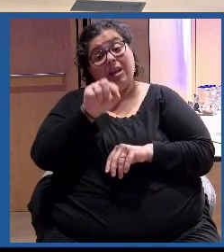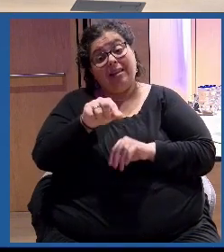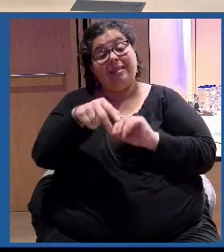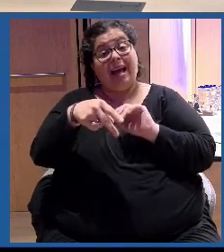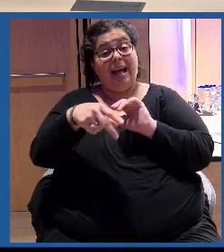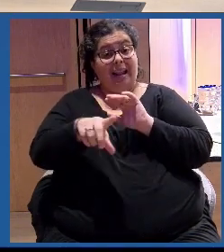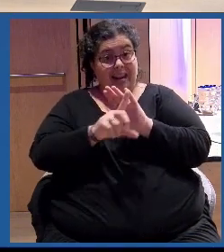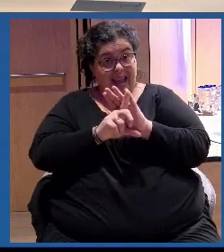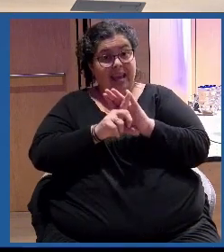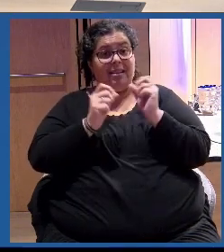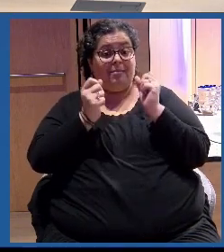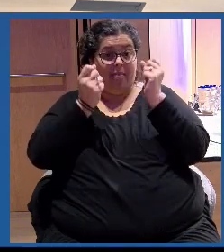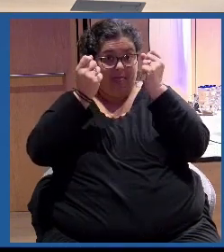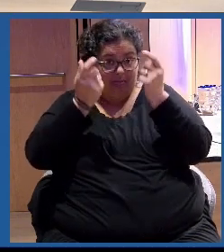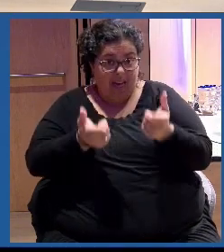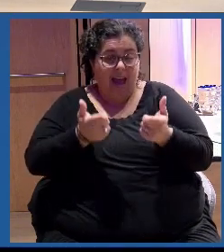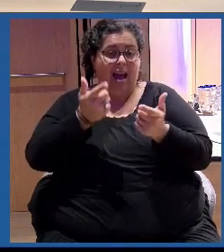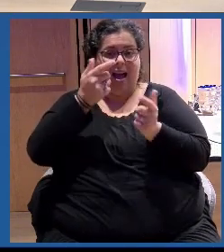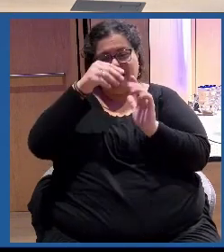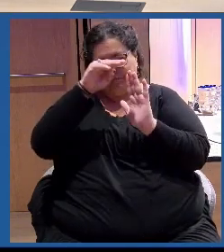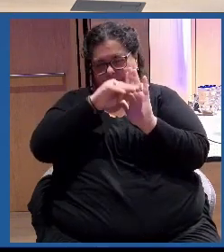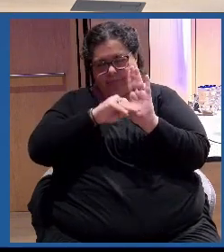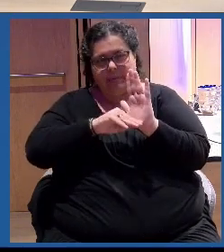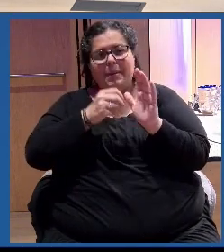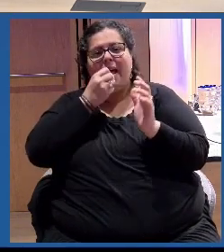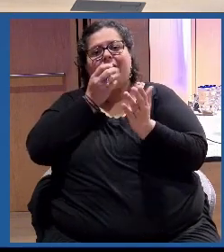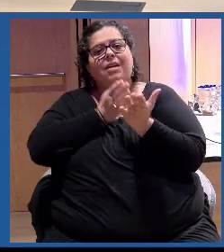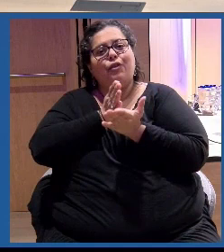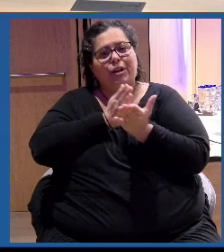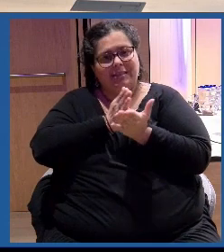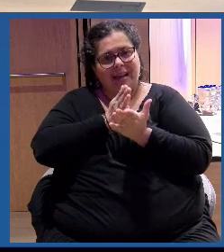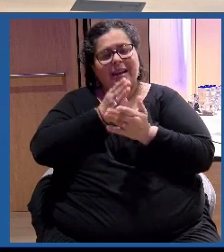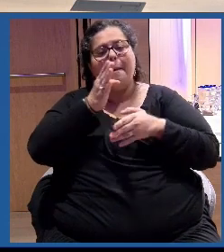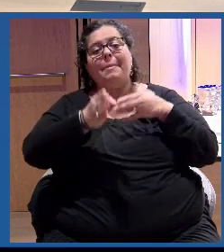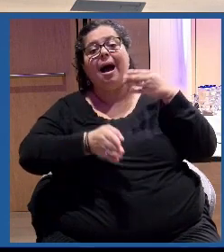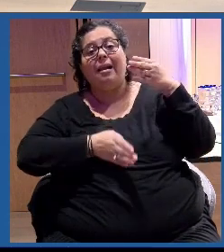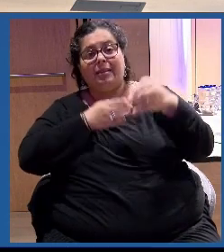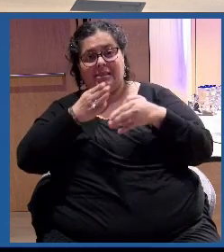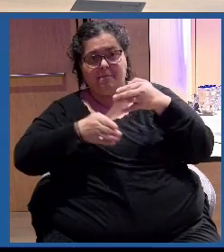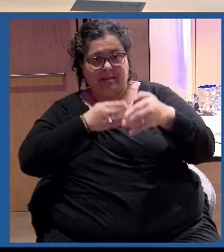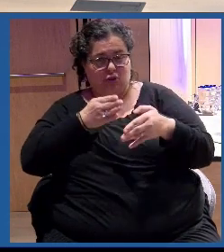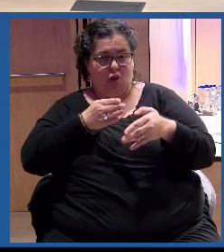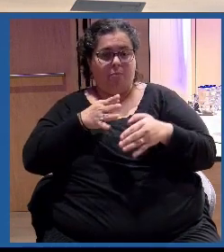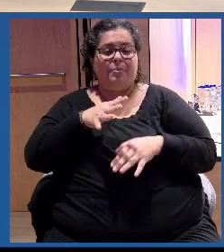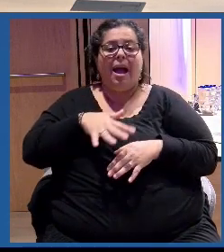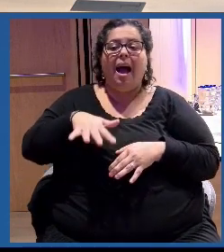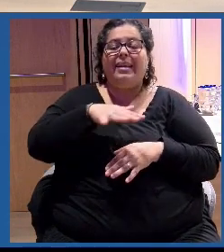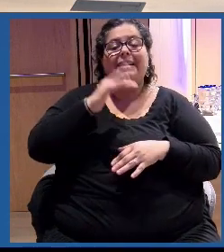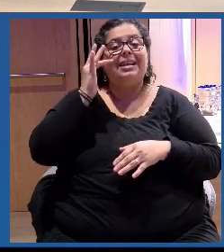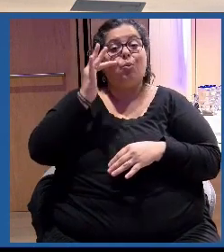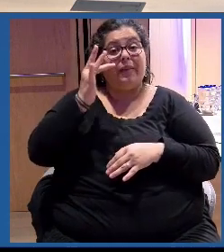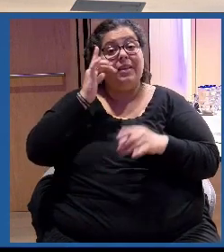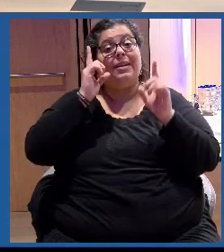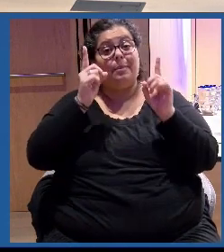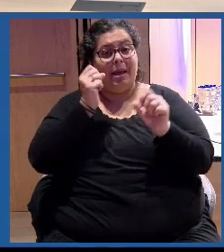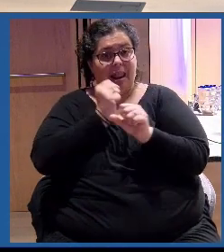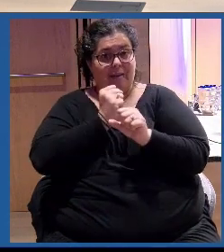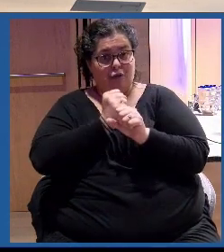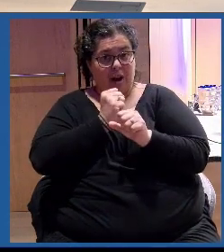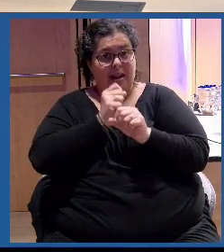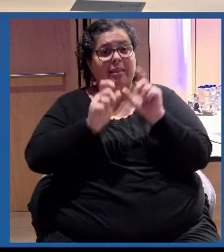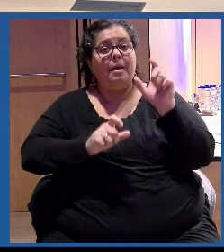fija disposiciones con el fin de favorecer la participación en las áreas educativa y laboral de